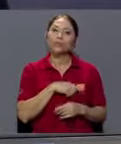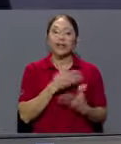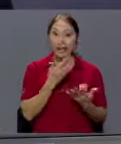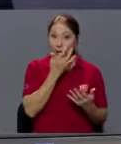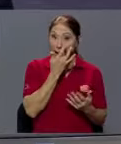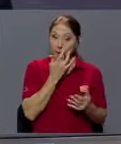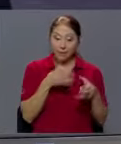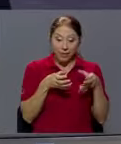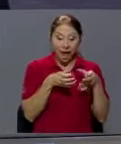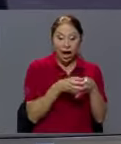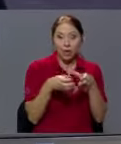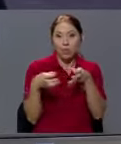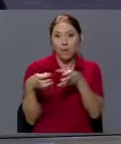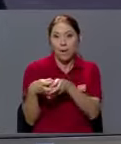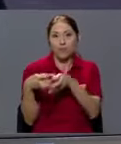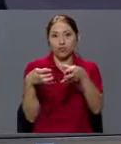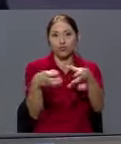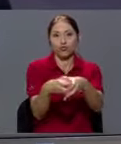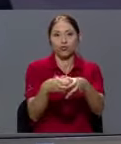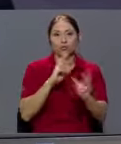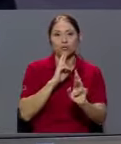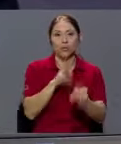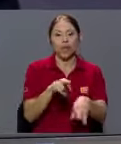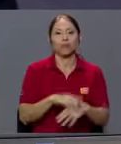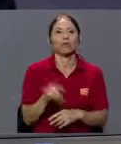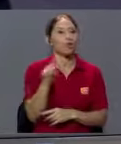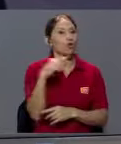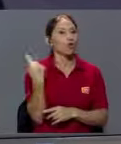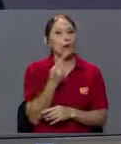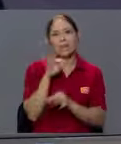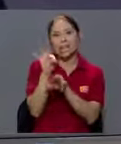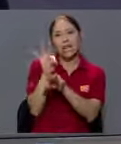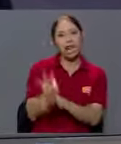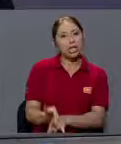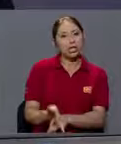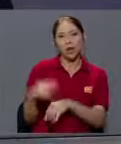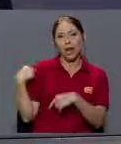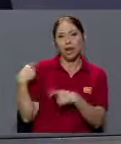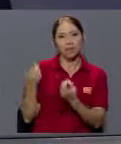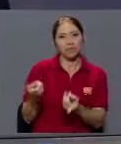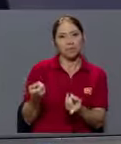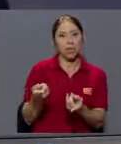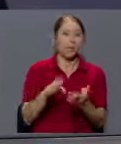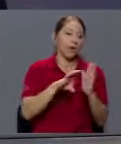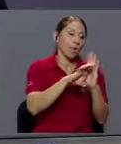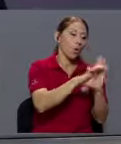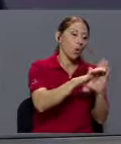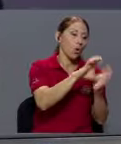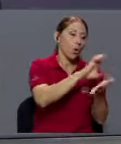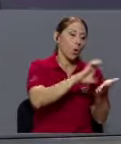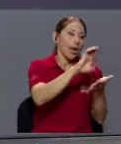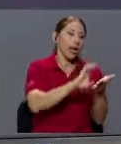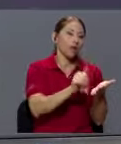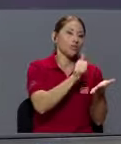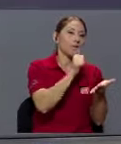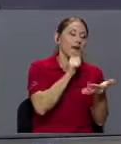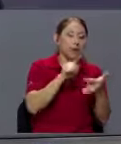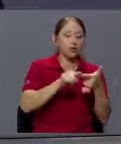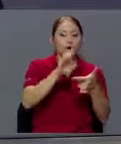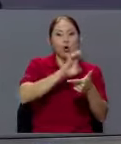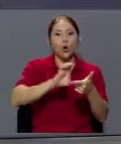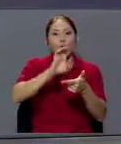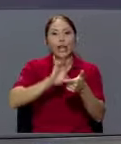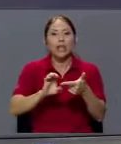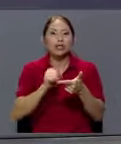los resultados, no solamente digamos que en la forma tradicional que se ha venido haciendo, que es colegios privados, colegios